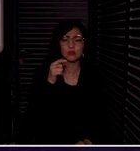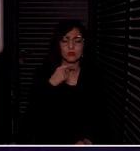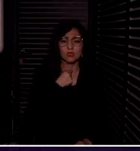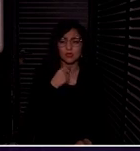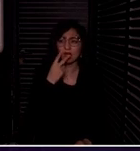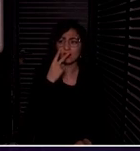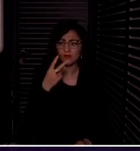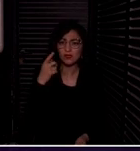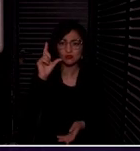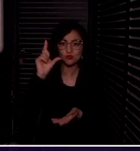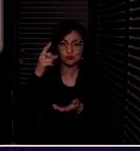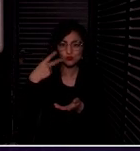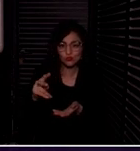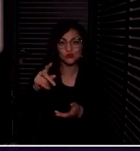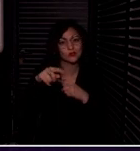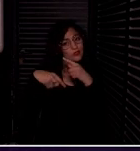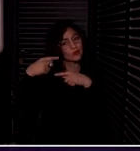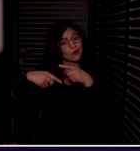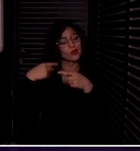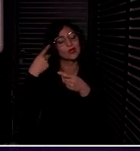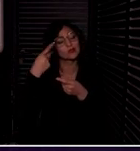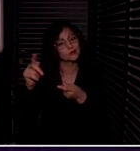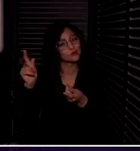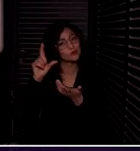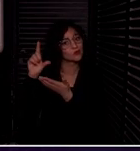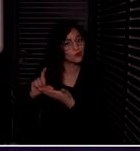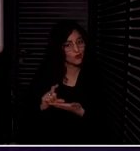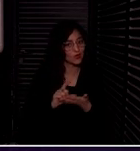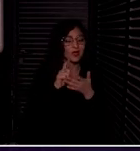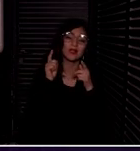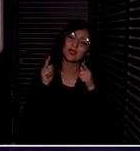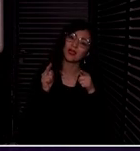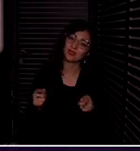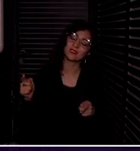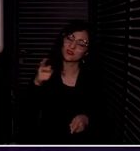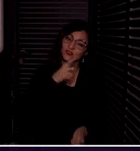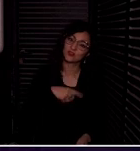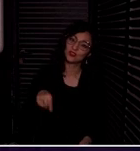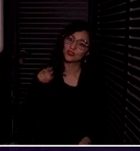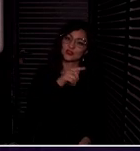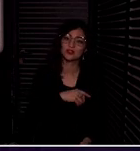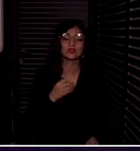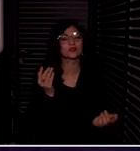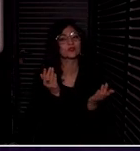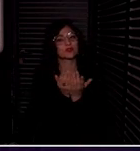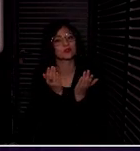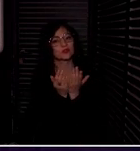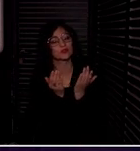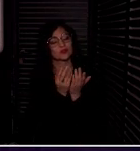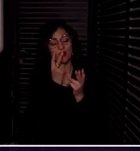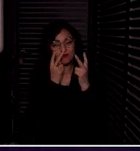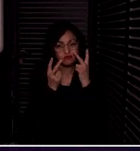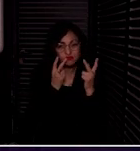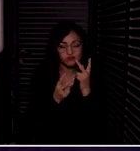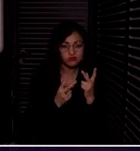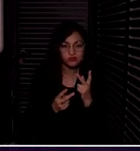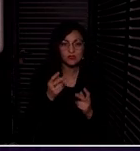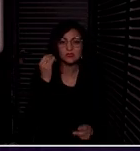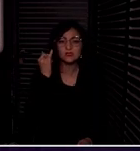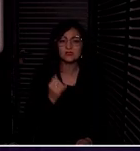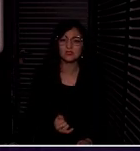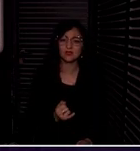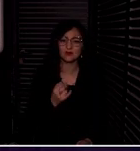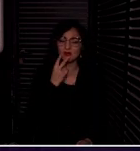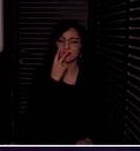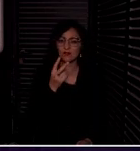sus espacios y las televisiones locales, allí donde hemos hecho estudios y hemos realizado varios estudios sobre la revolución digital, siempre salía